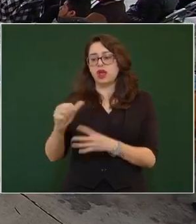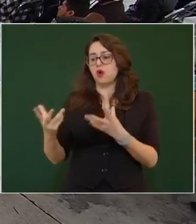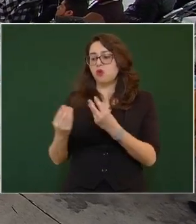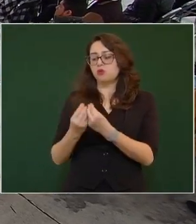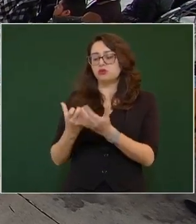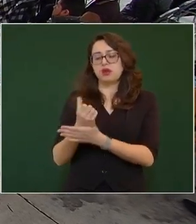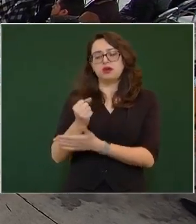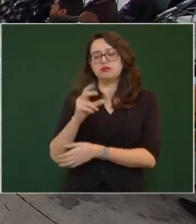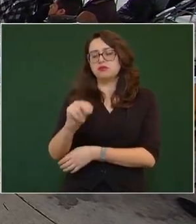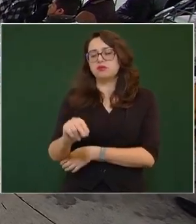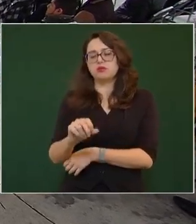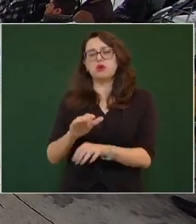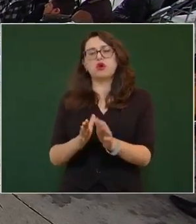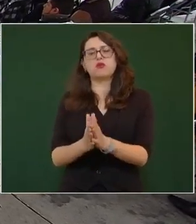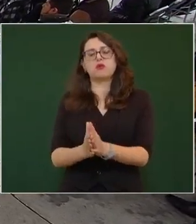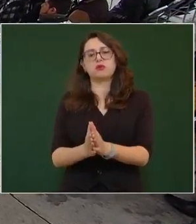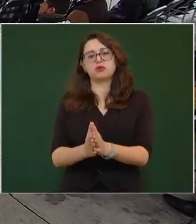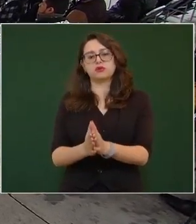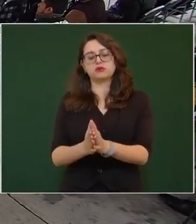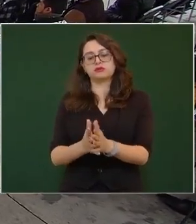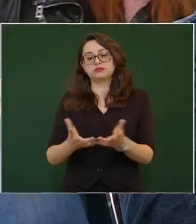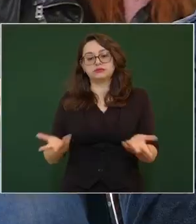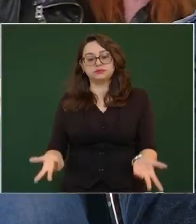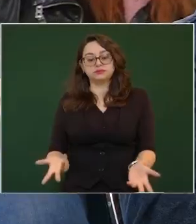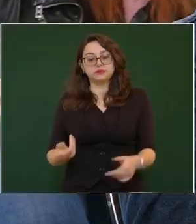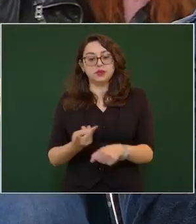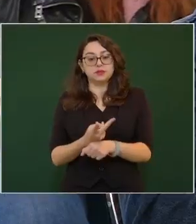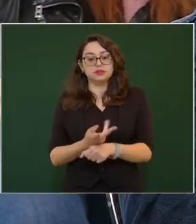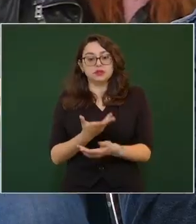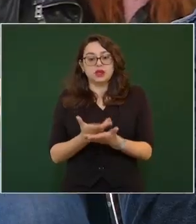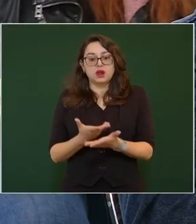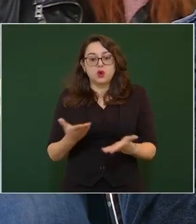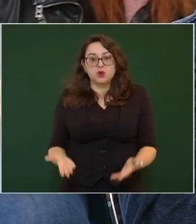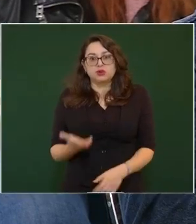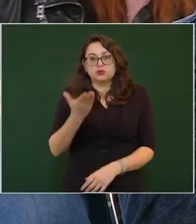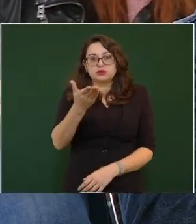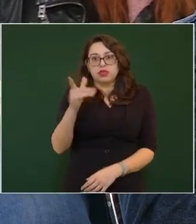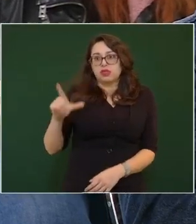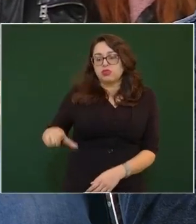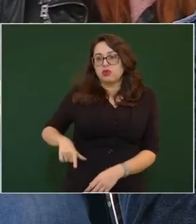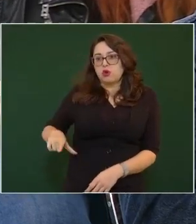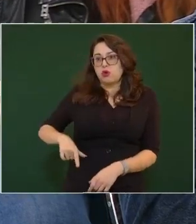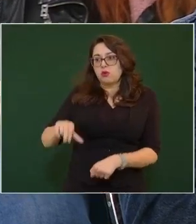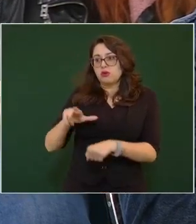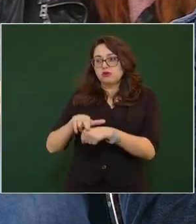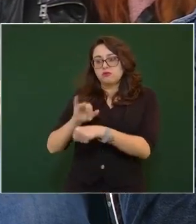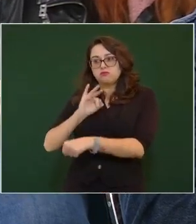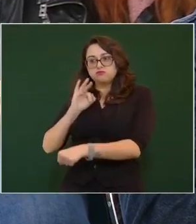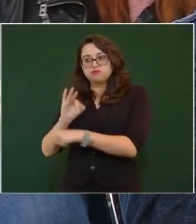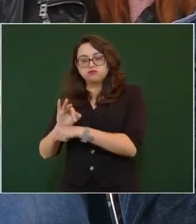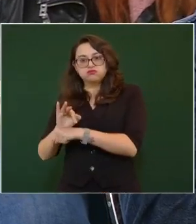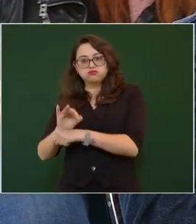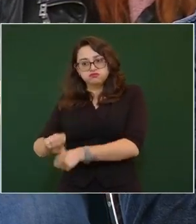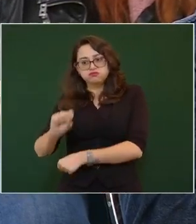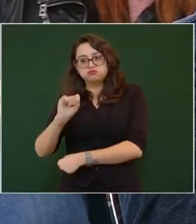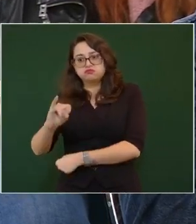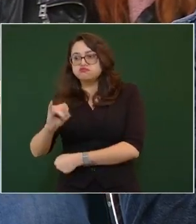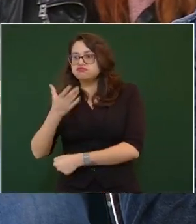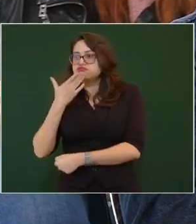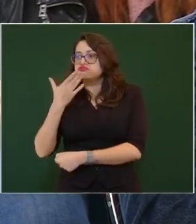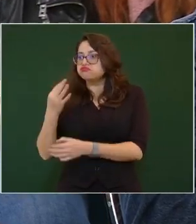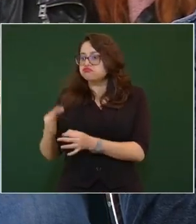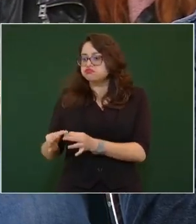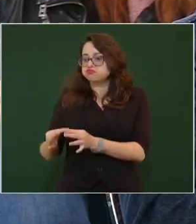Entonces, este apoyo que usted le da públicamente al gobernador, esta situación de la que usted habla, que es un buen